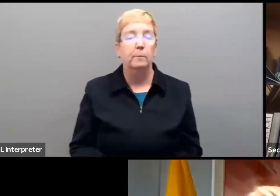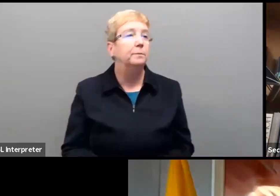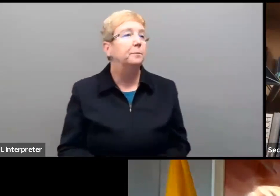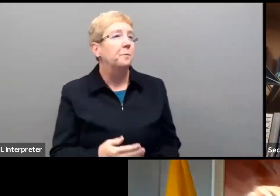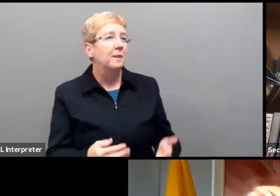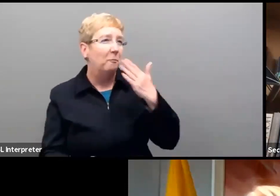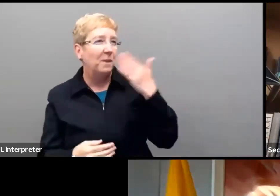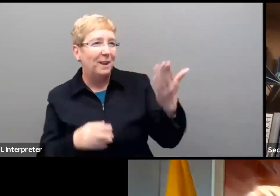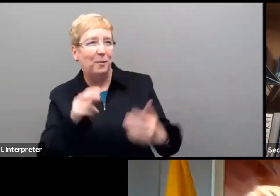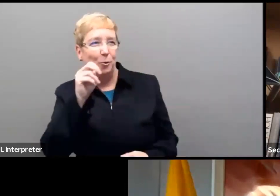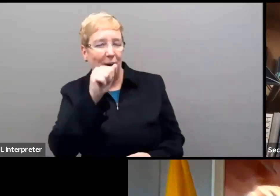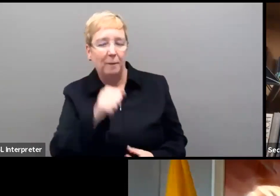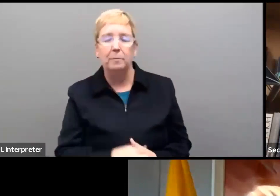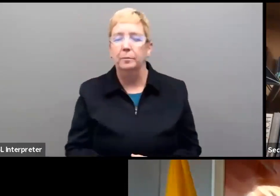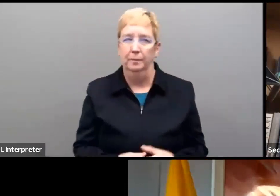PBS.